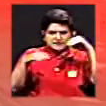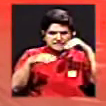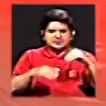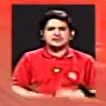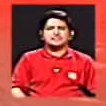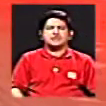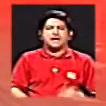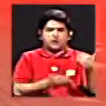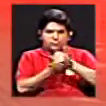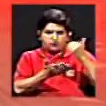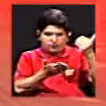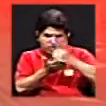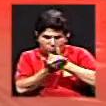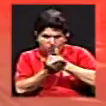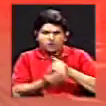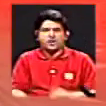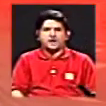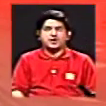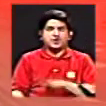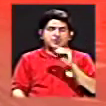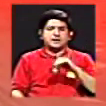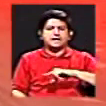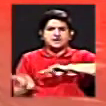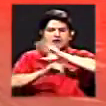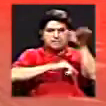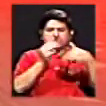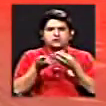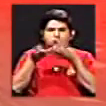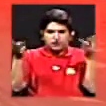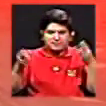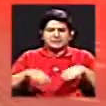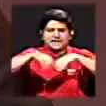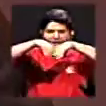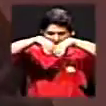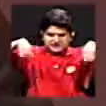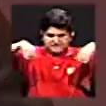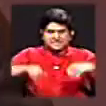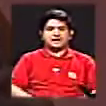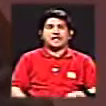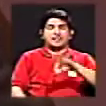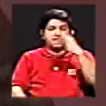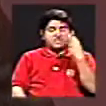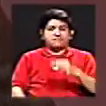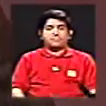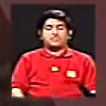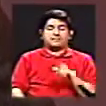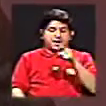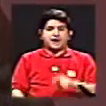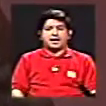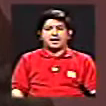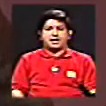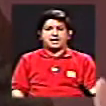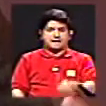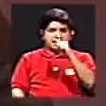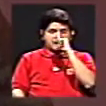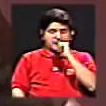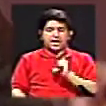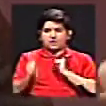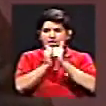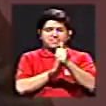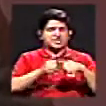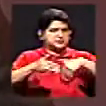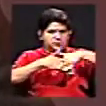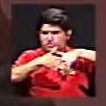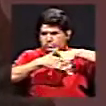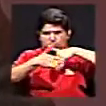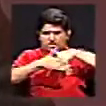remoción, recolección y acarreo de todos los materiales de alcantarilla, de manera que las aguas corran sin obstrucción alguna.